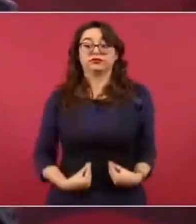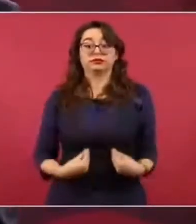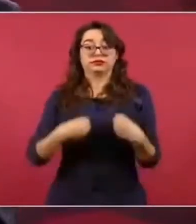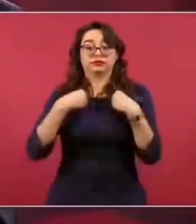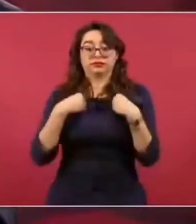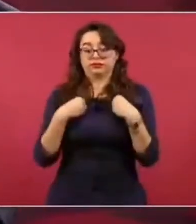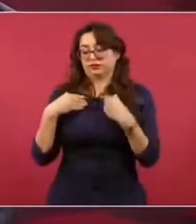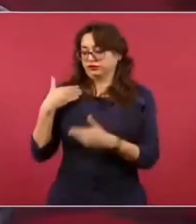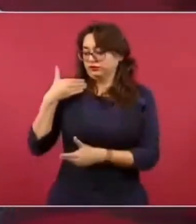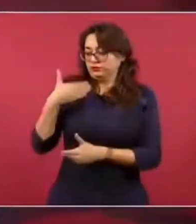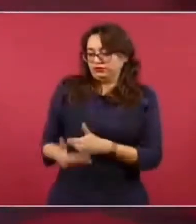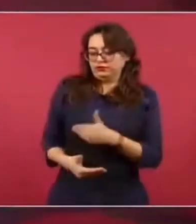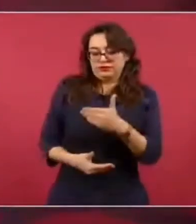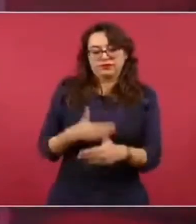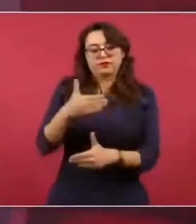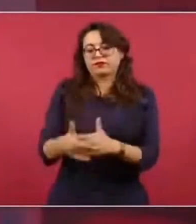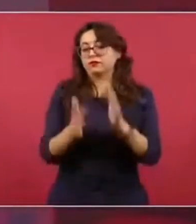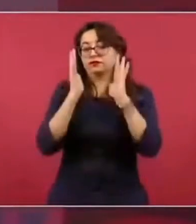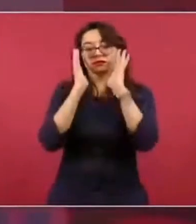porque